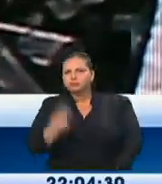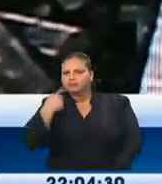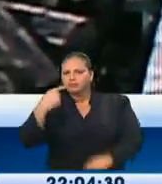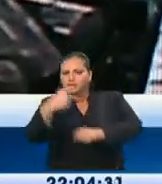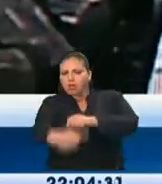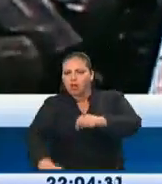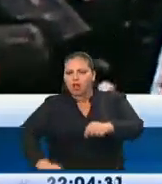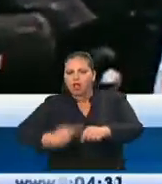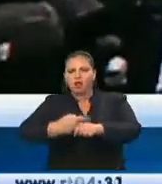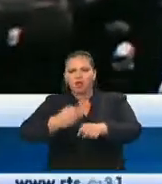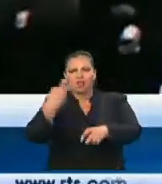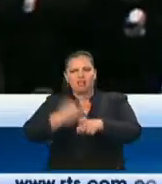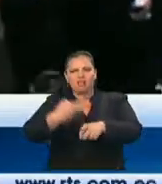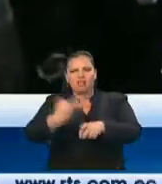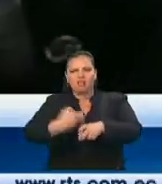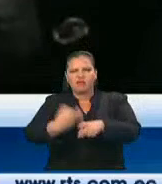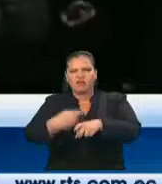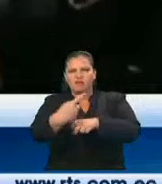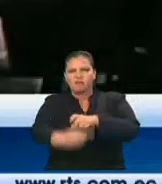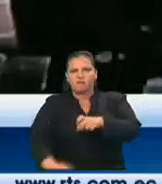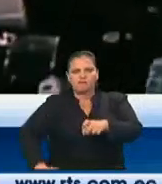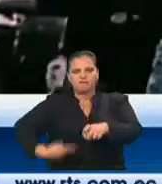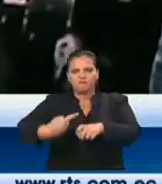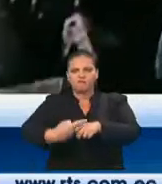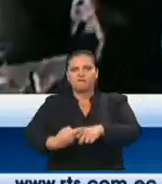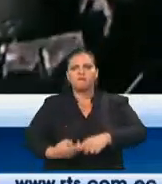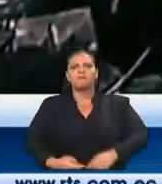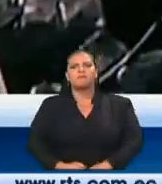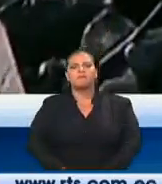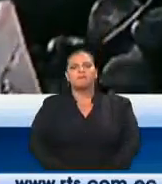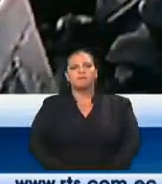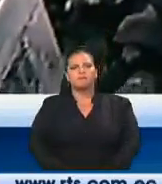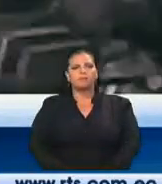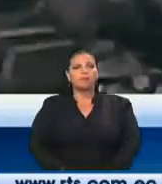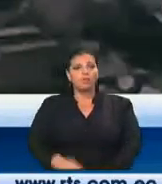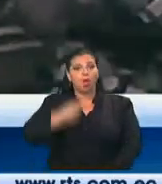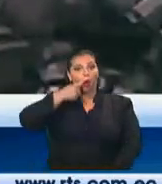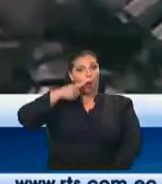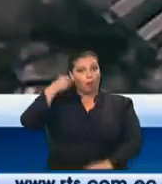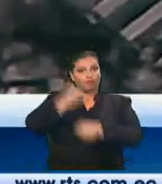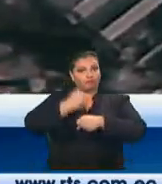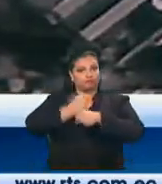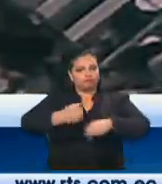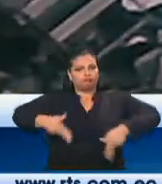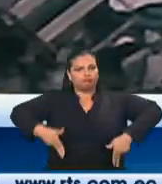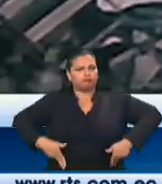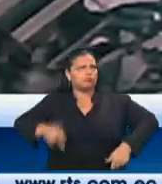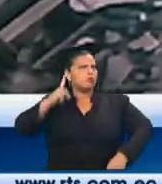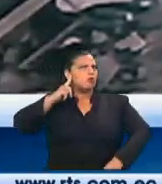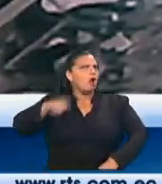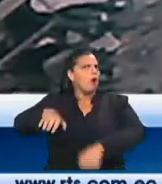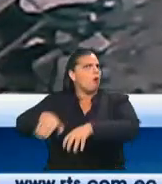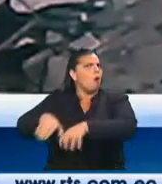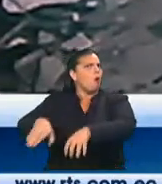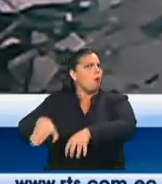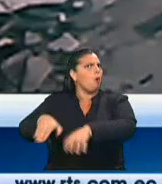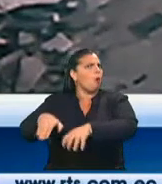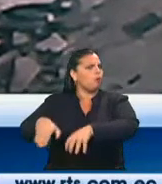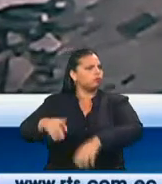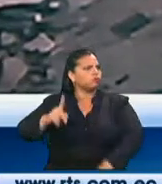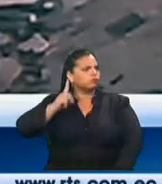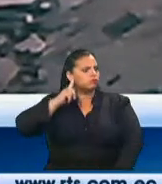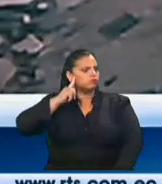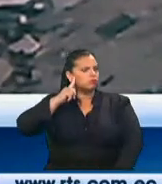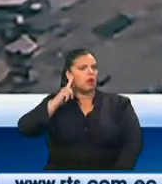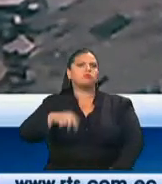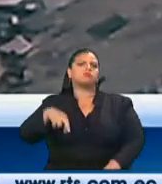fierro. Y el guardia escucha el perro, como él arriba también tiene cámaras, ve por